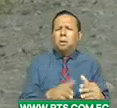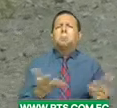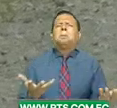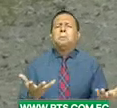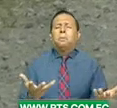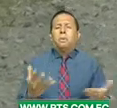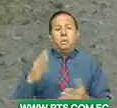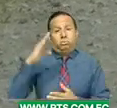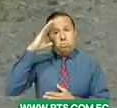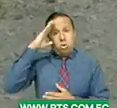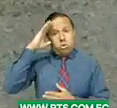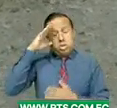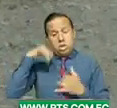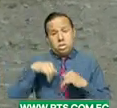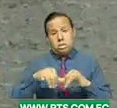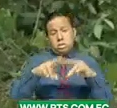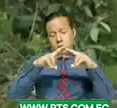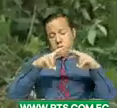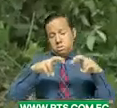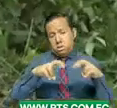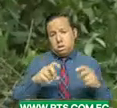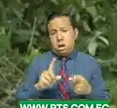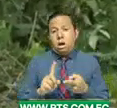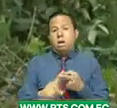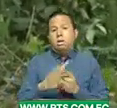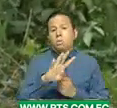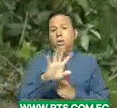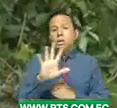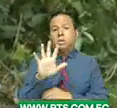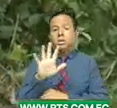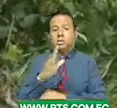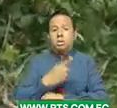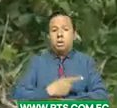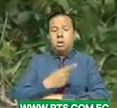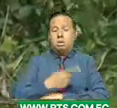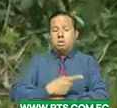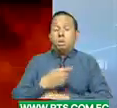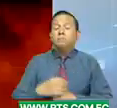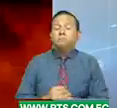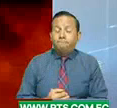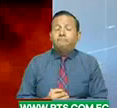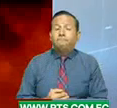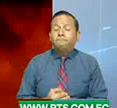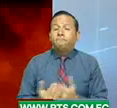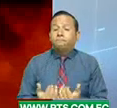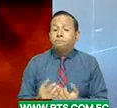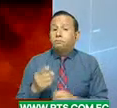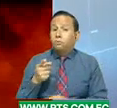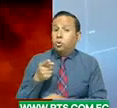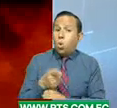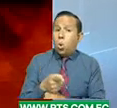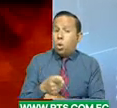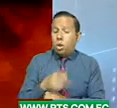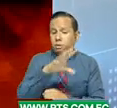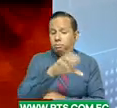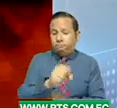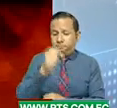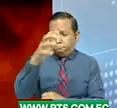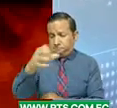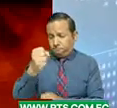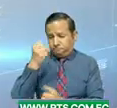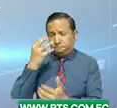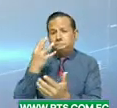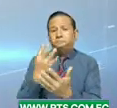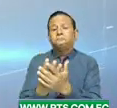las investigaciones que se harán por 45 días, según la decisión judicial, que además dictó orden de prisión preventiva por este tiempo